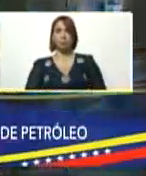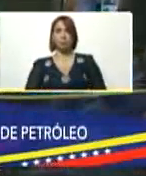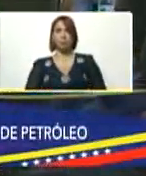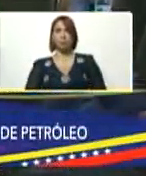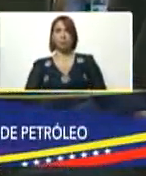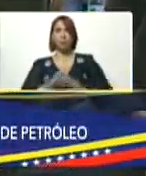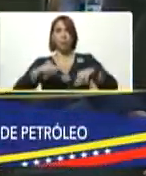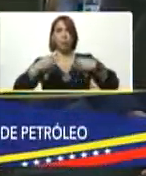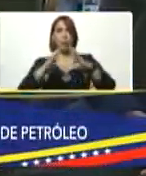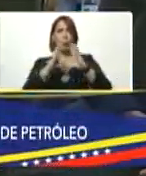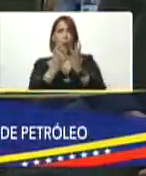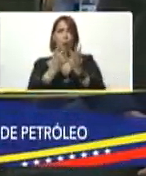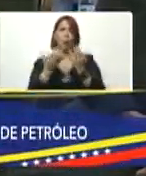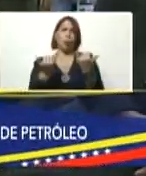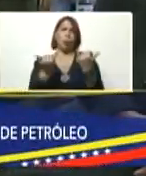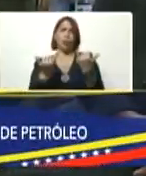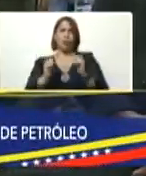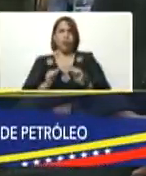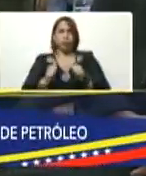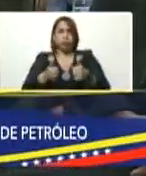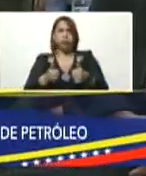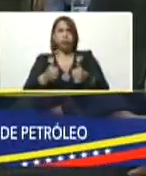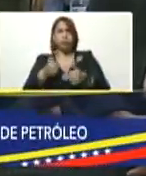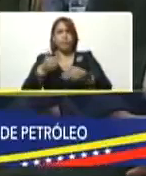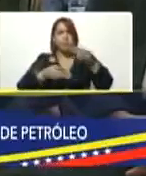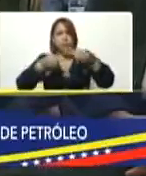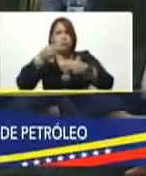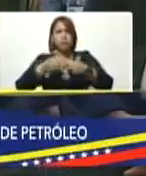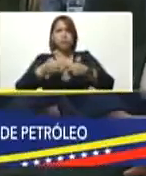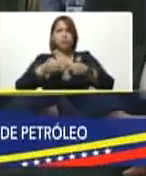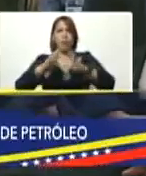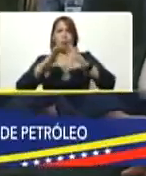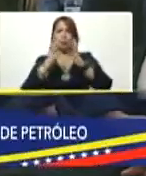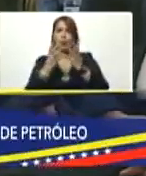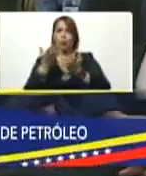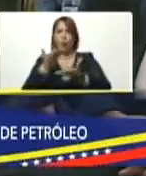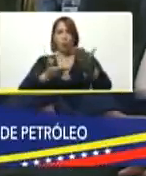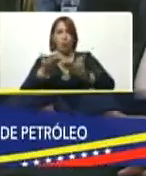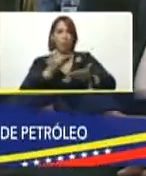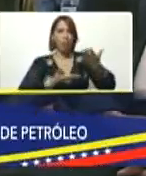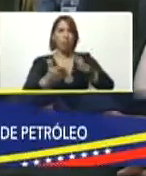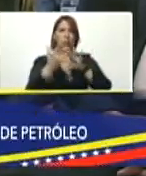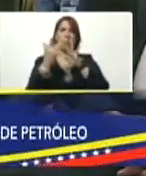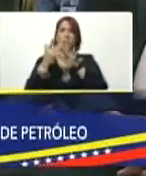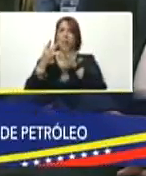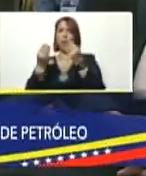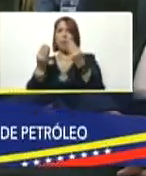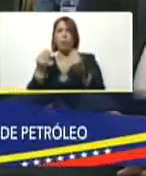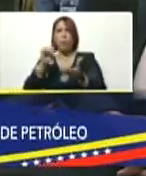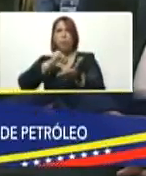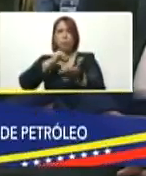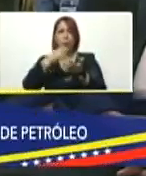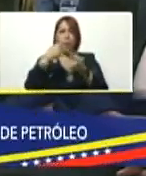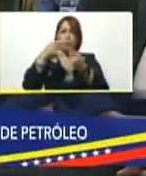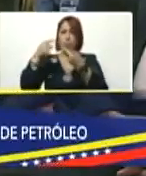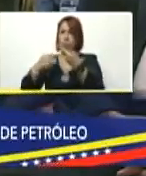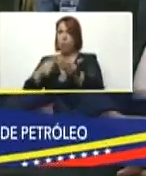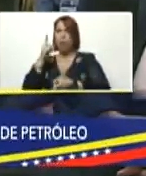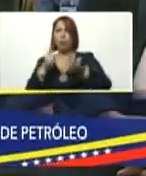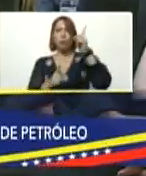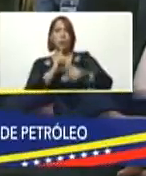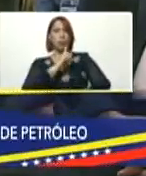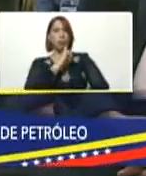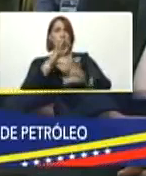del nuevo mundo que se está empezando a construir, el mundo pluripolar, multicéntrico, algunos lo llaman